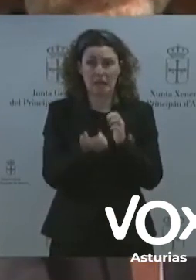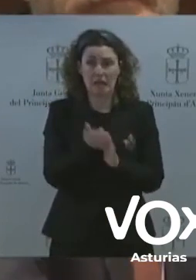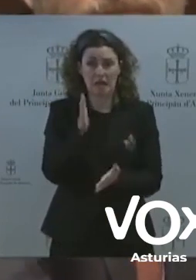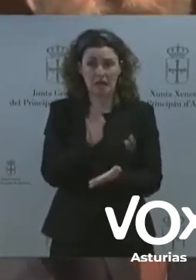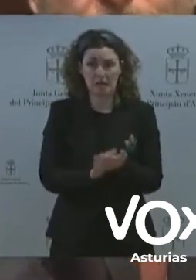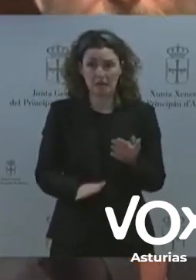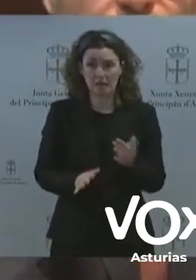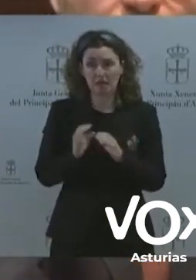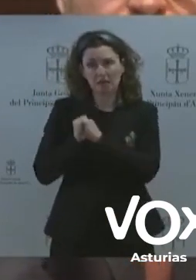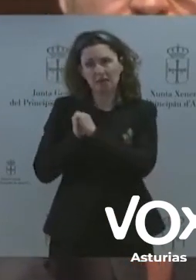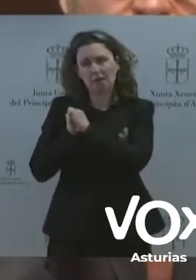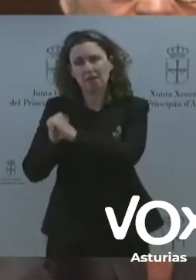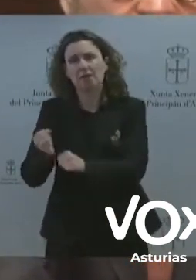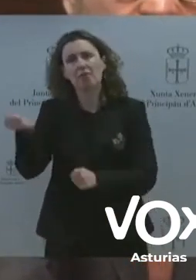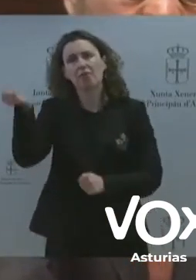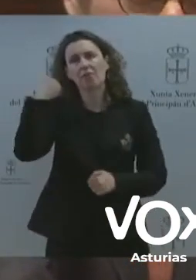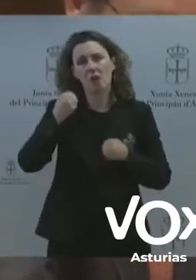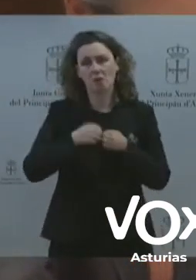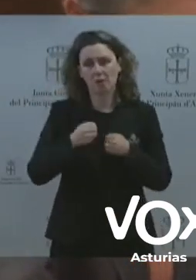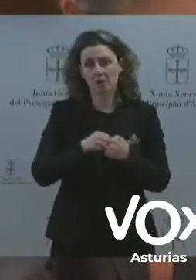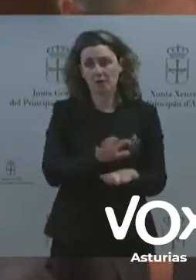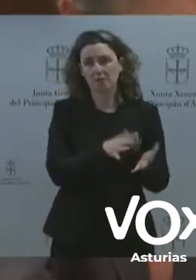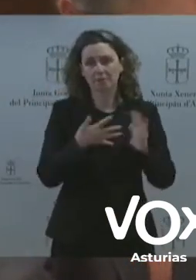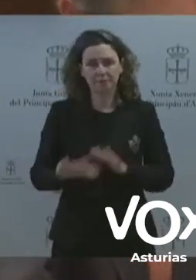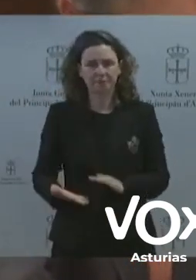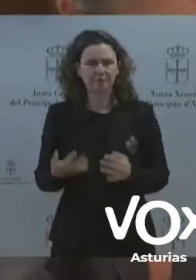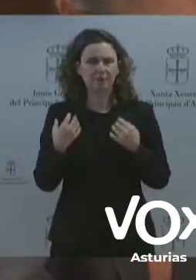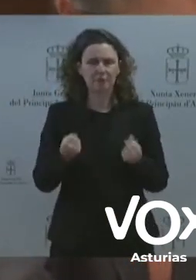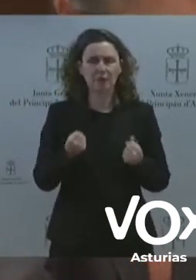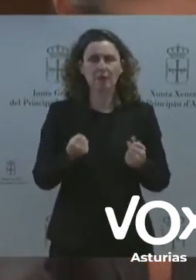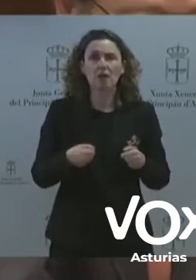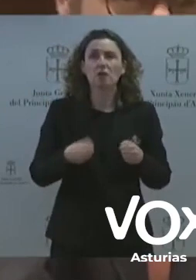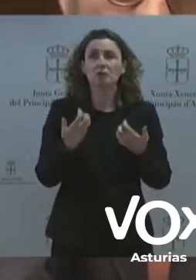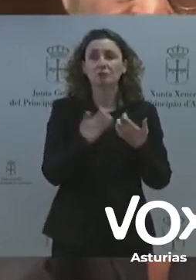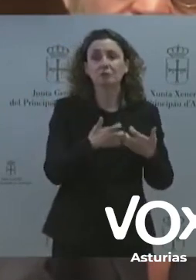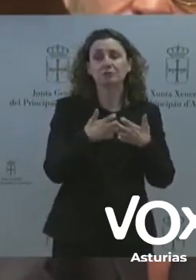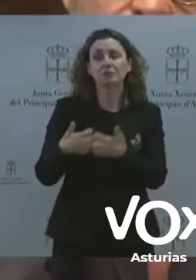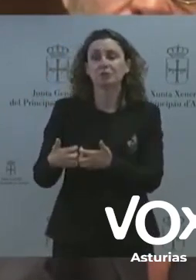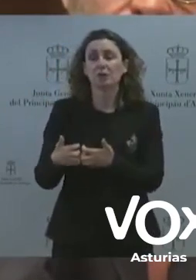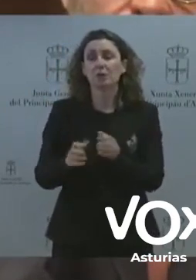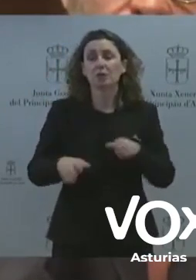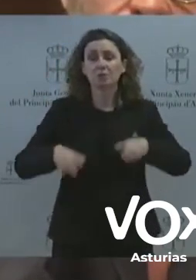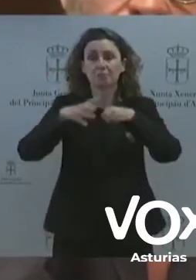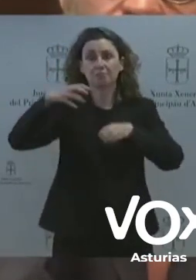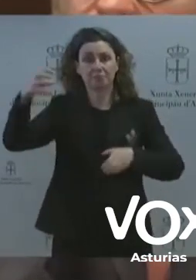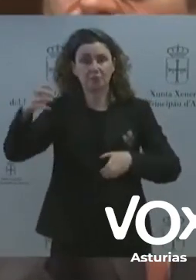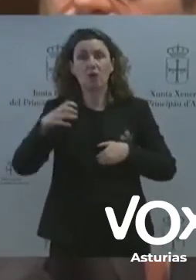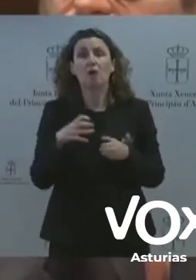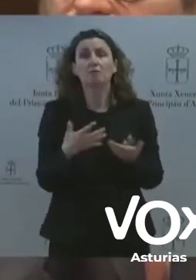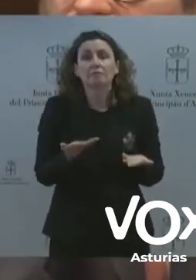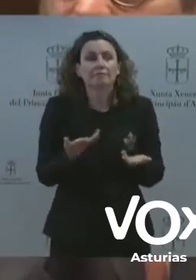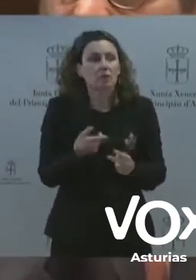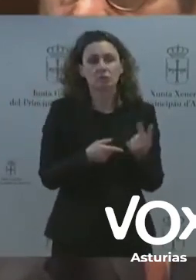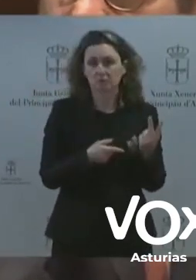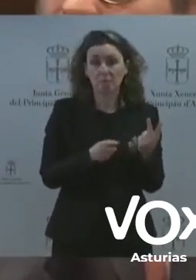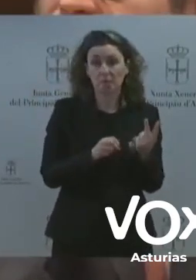la transformación forzosa de varias factorías como la térmica del Hada o Soto de la Barca lo remata. Por tanto, señor Barbón,